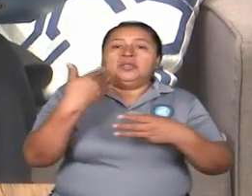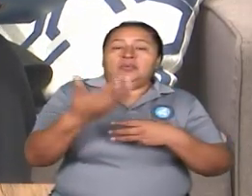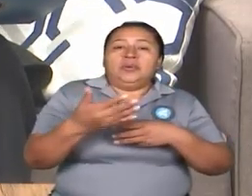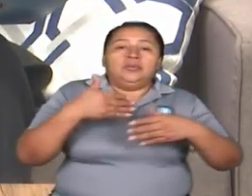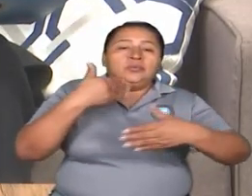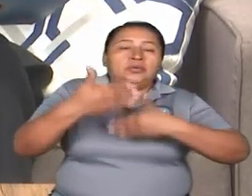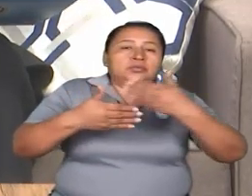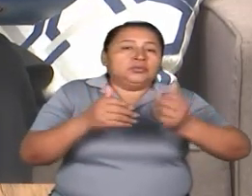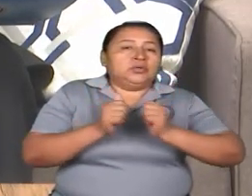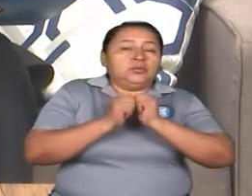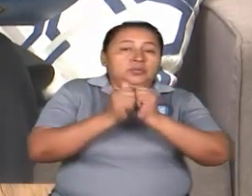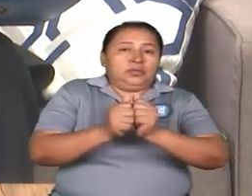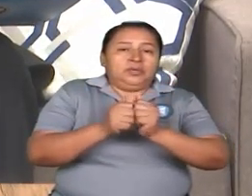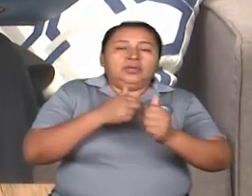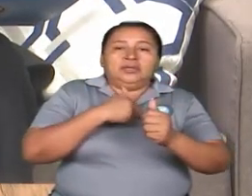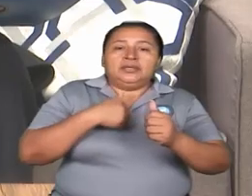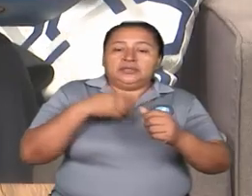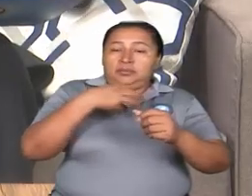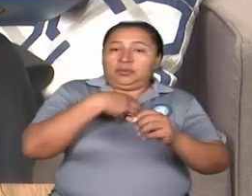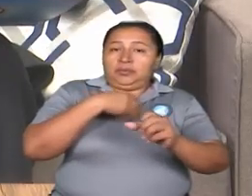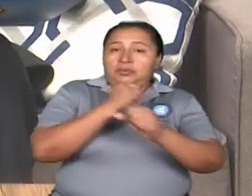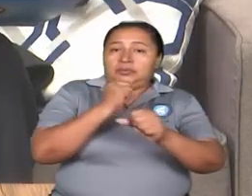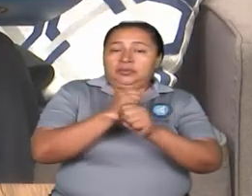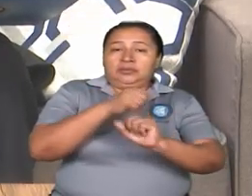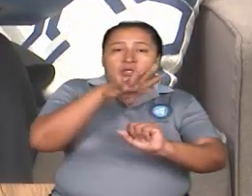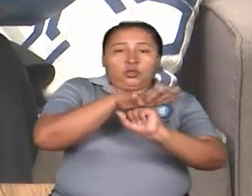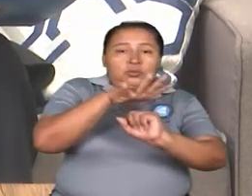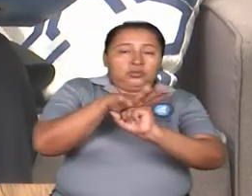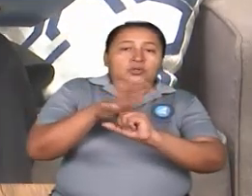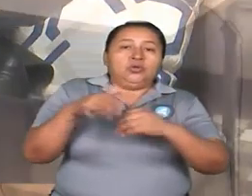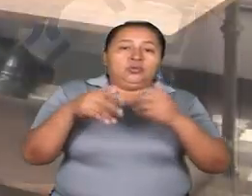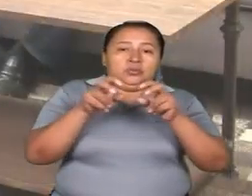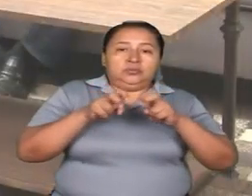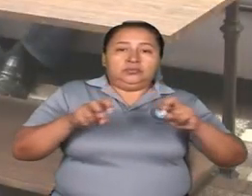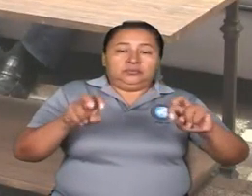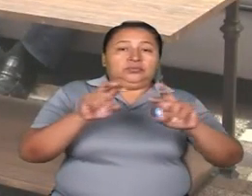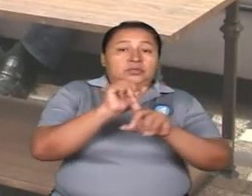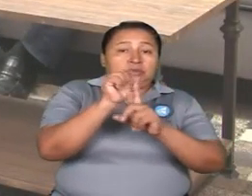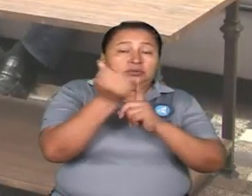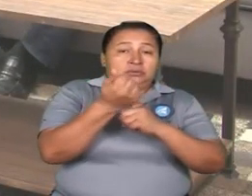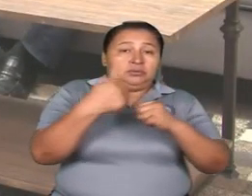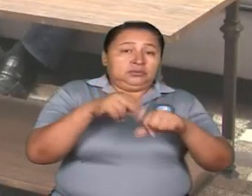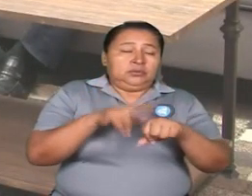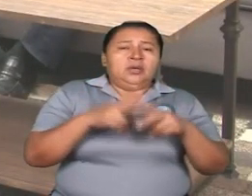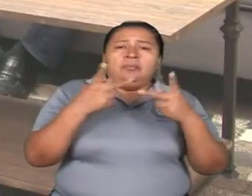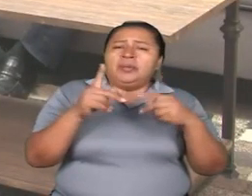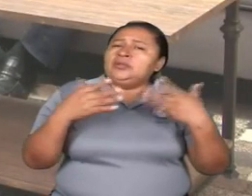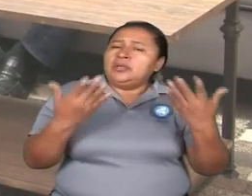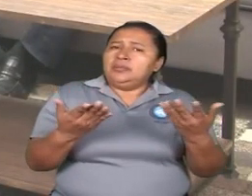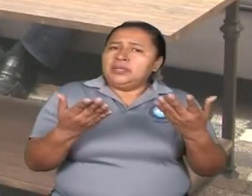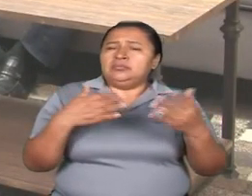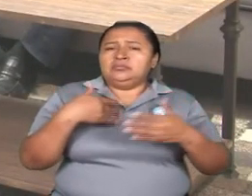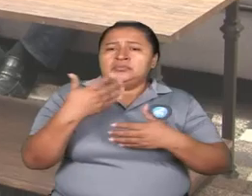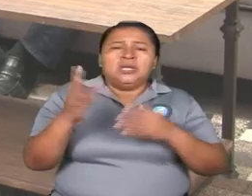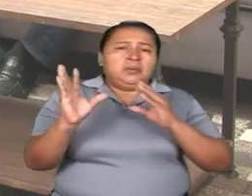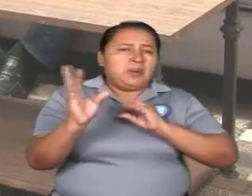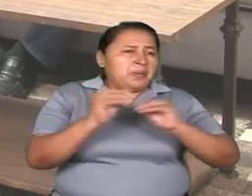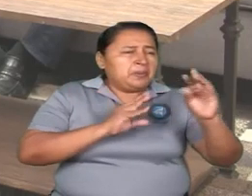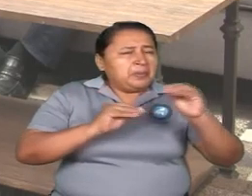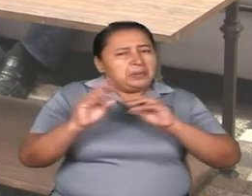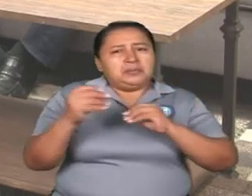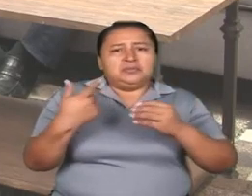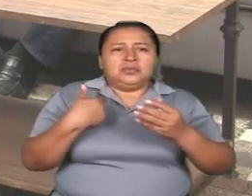proceso de acompañamiento al quehacer legislativo tanto de las comisiones como del plenario, pero también los aspectos para debatir y